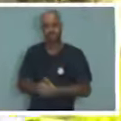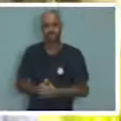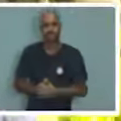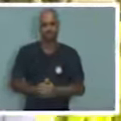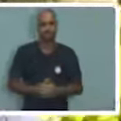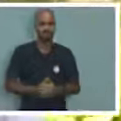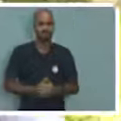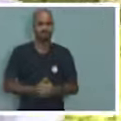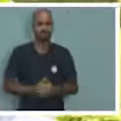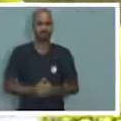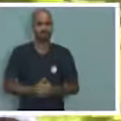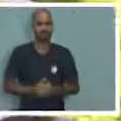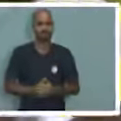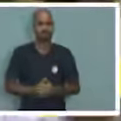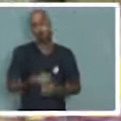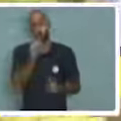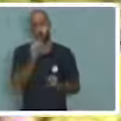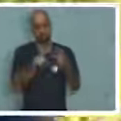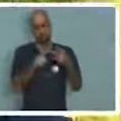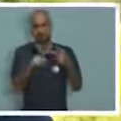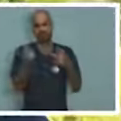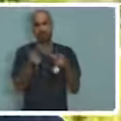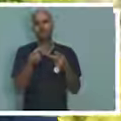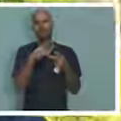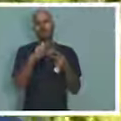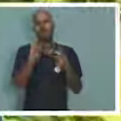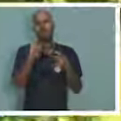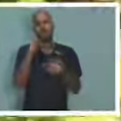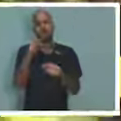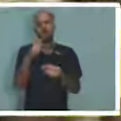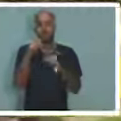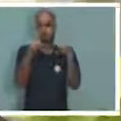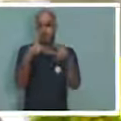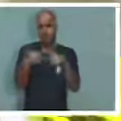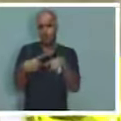jovenesporlavida2020@gmail.com, o si eres de esos que gusta revivir las imágenes inolvidables,